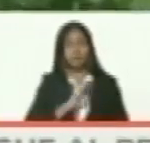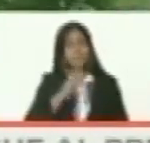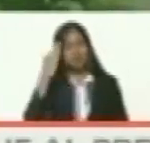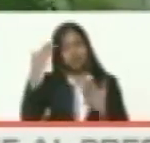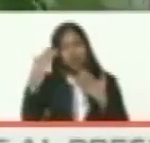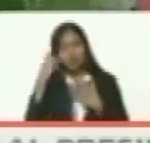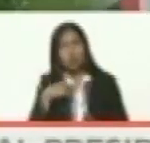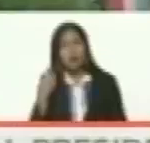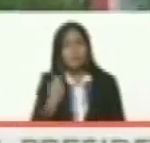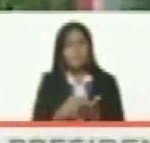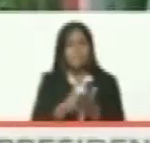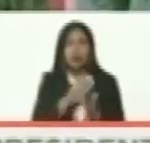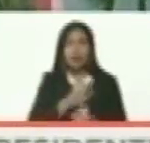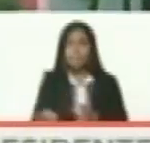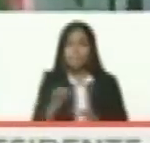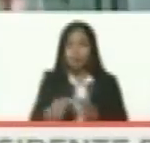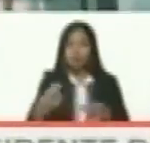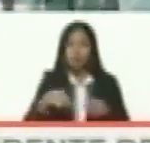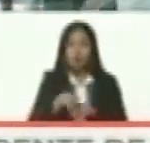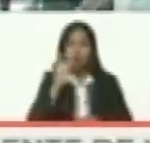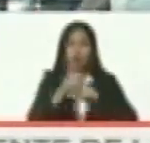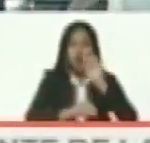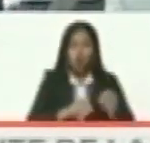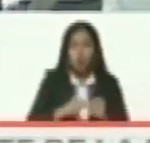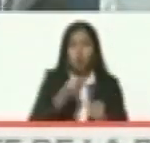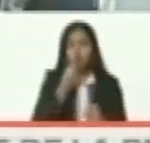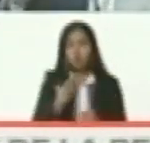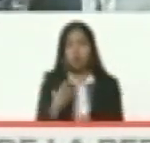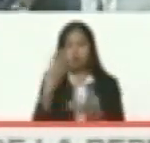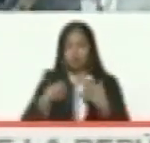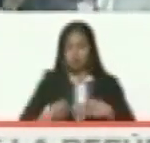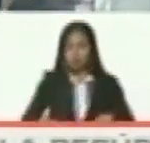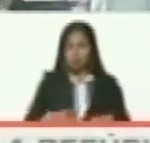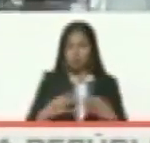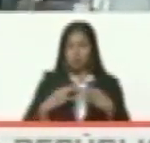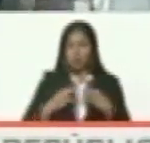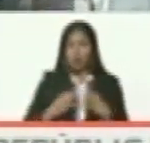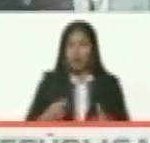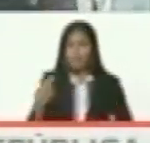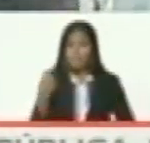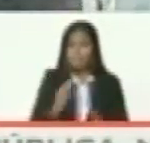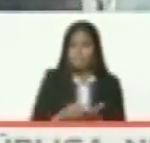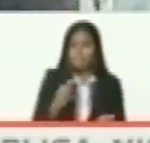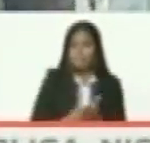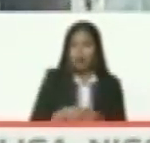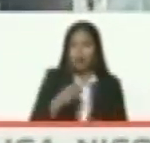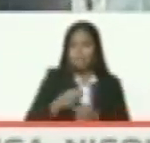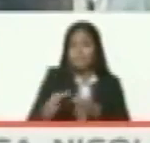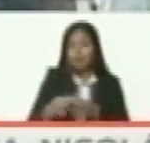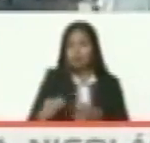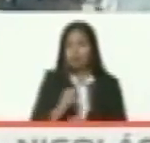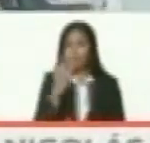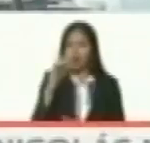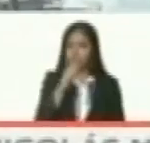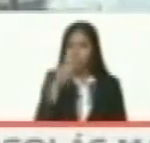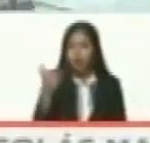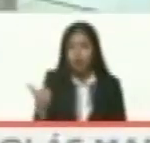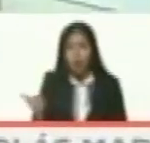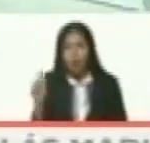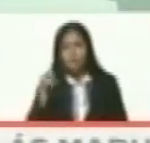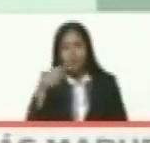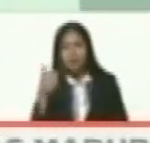puede pagar usted en Petro. Se compra una buena pinta y la paga en Petro. ¿Qué le parece?